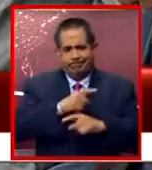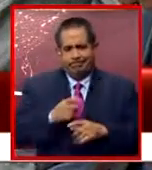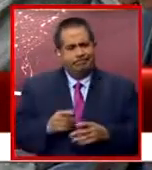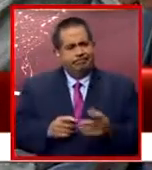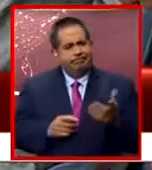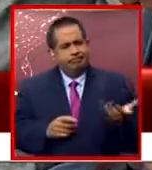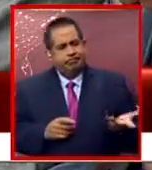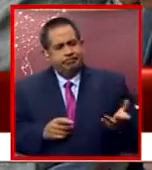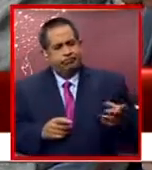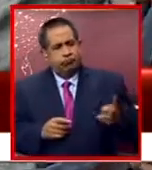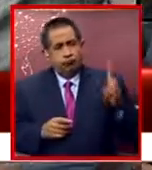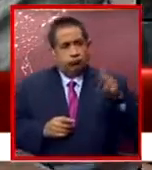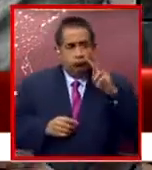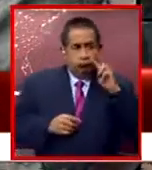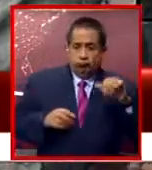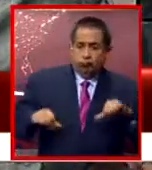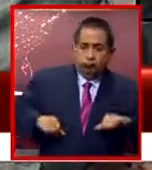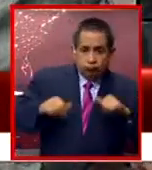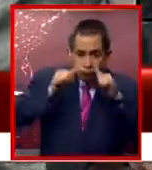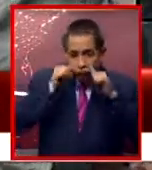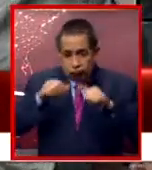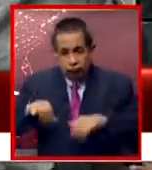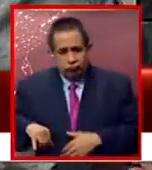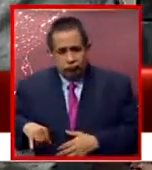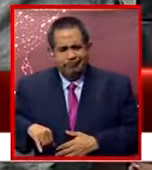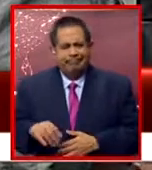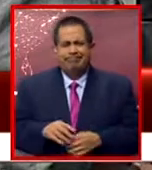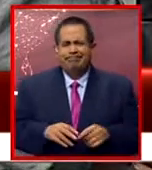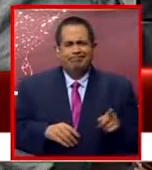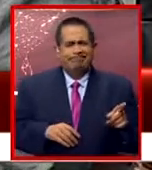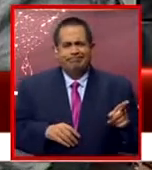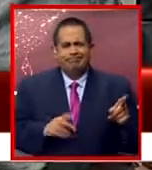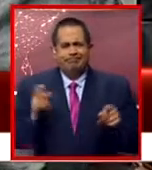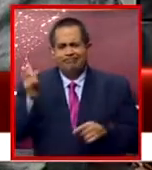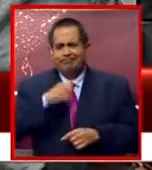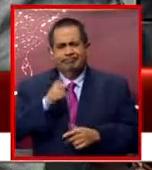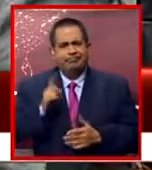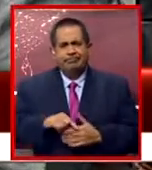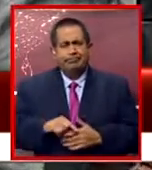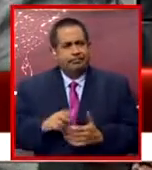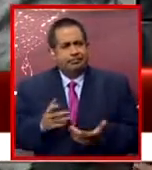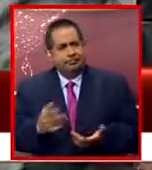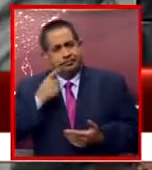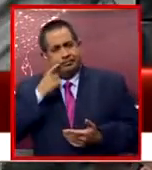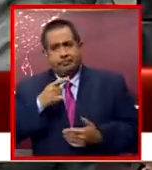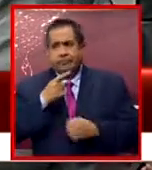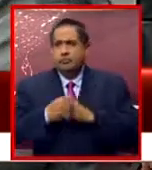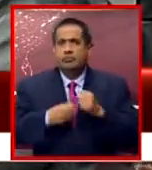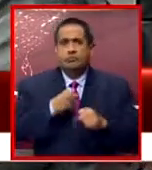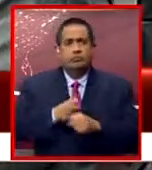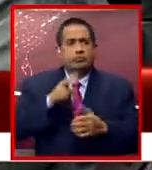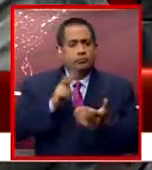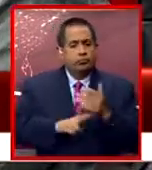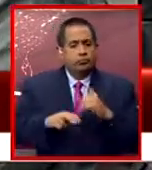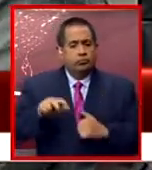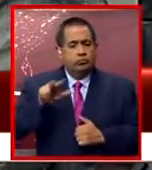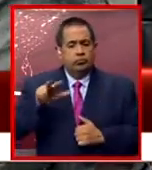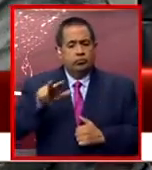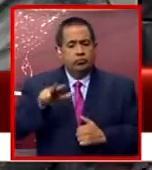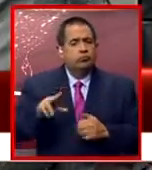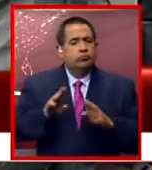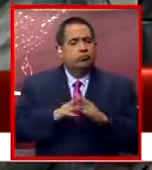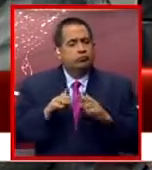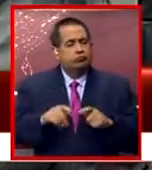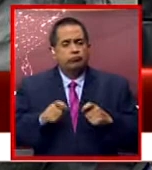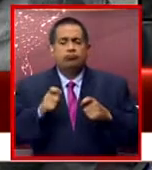el interés de esta administración por la educación nacional cuando en el año 2018 se